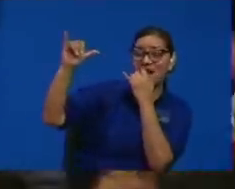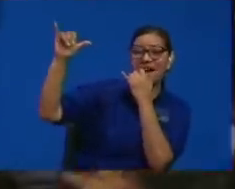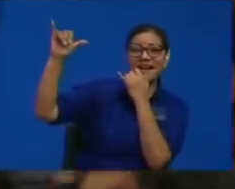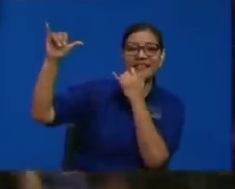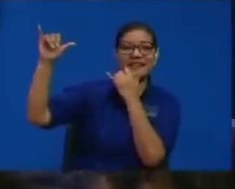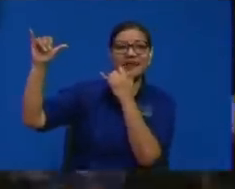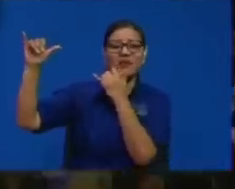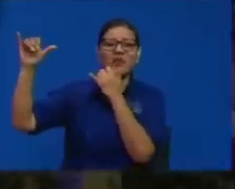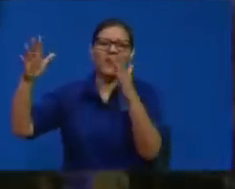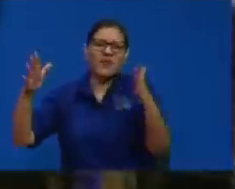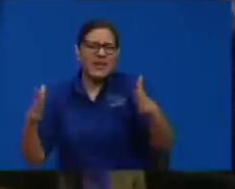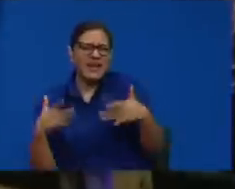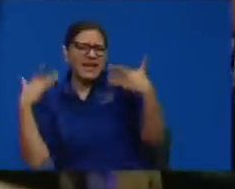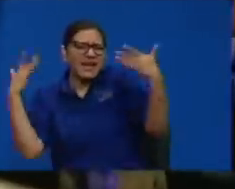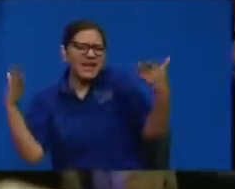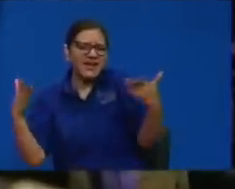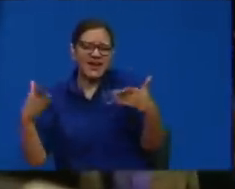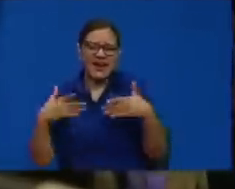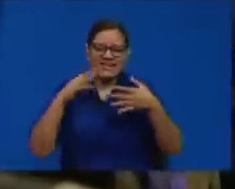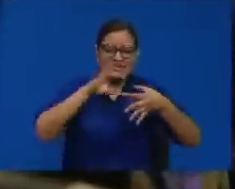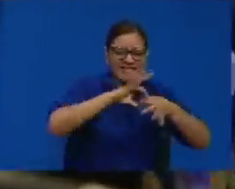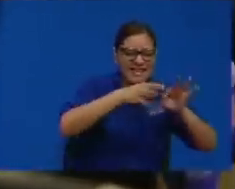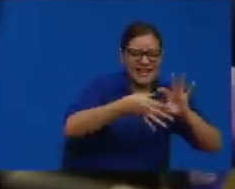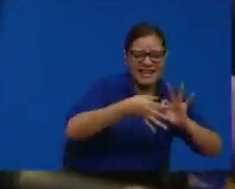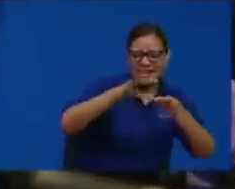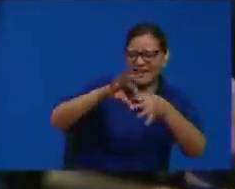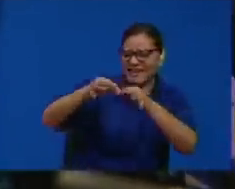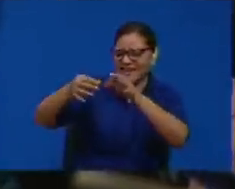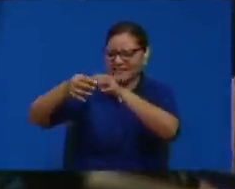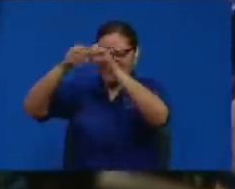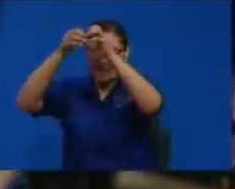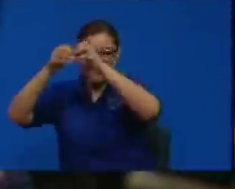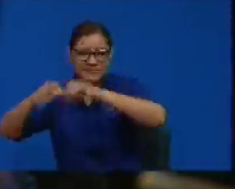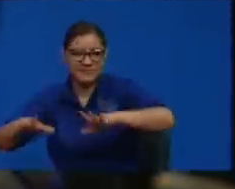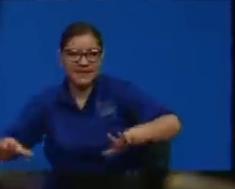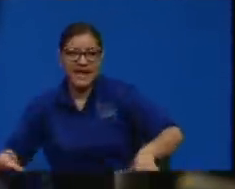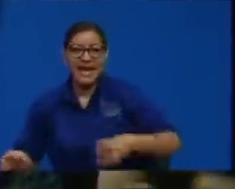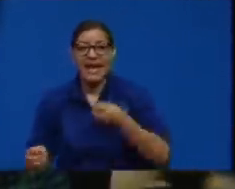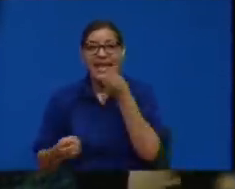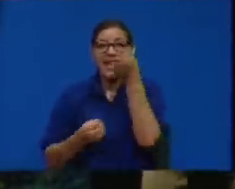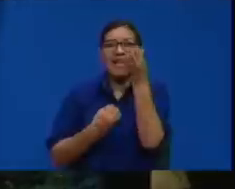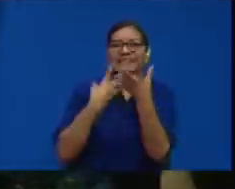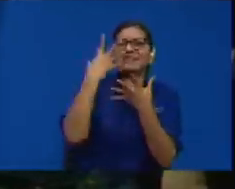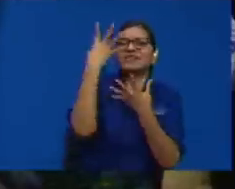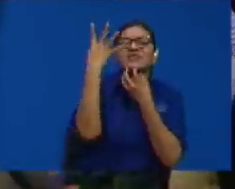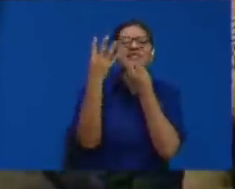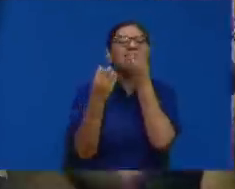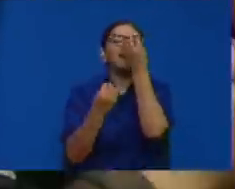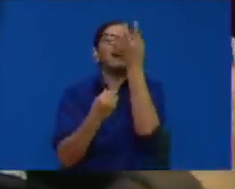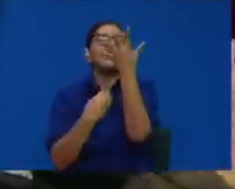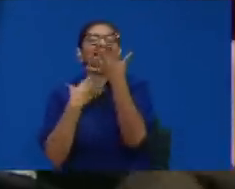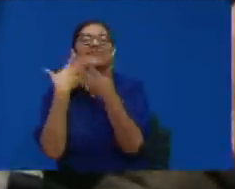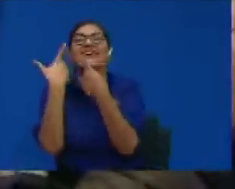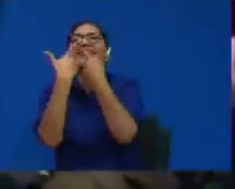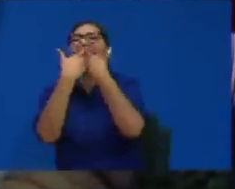al shofar del jubileo las cadenas se abrirán. Cantos